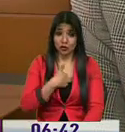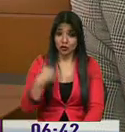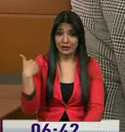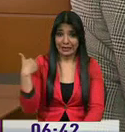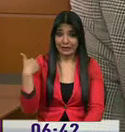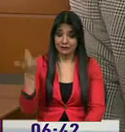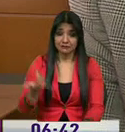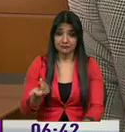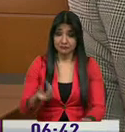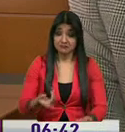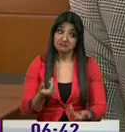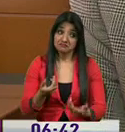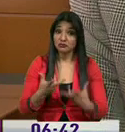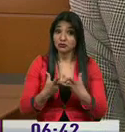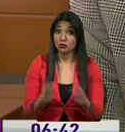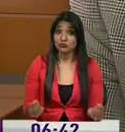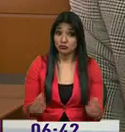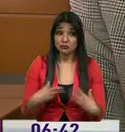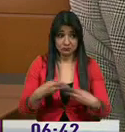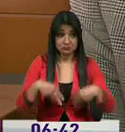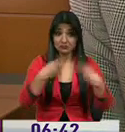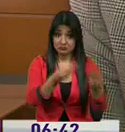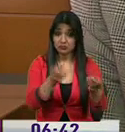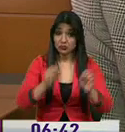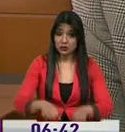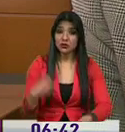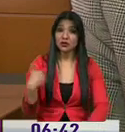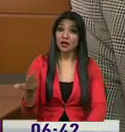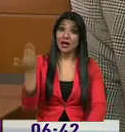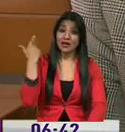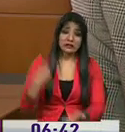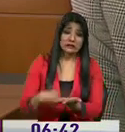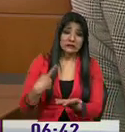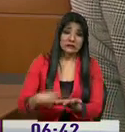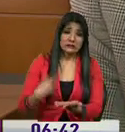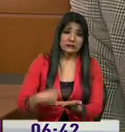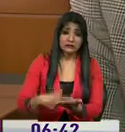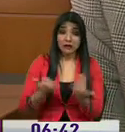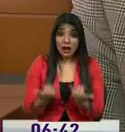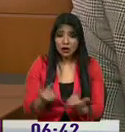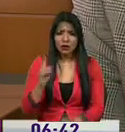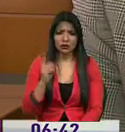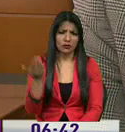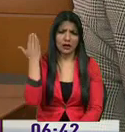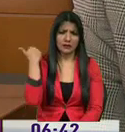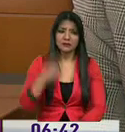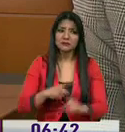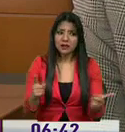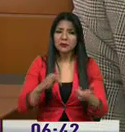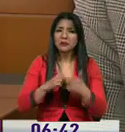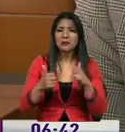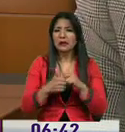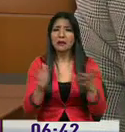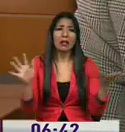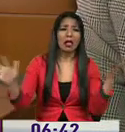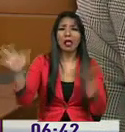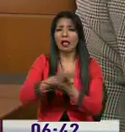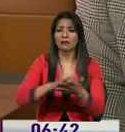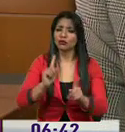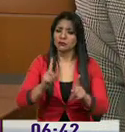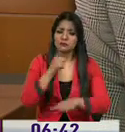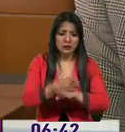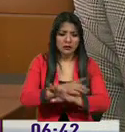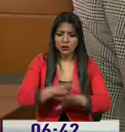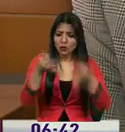se las puedo pasar, porque esto lo hemos analizado profundamente, no ahora, Pero no vamos a entrar en esa polémica, simplemente exigimos nosotros